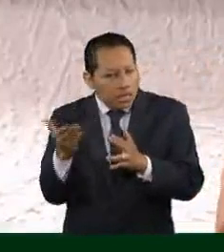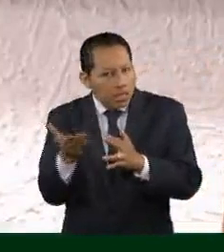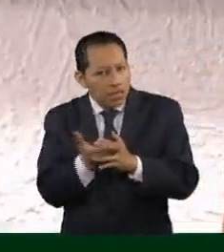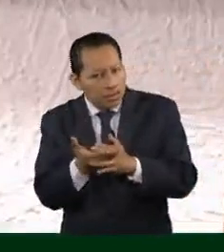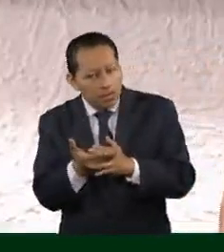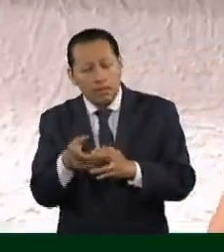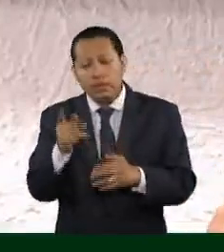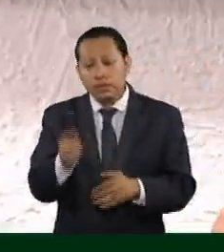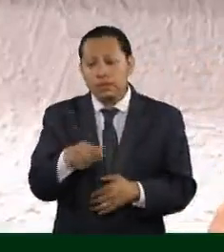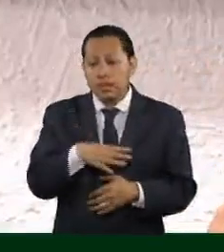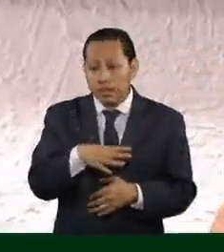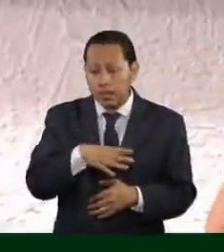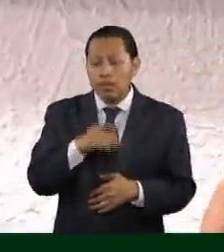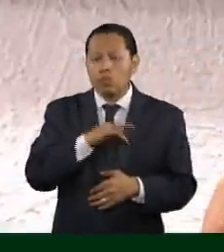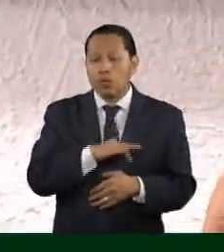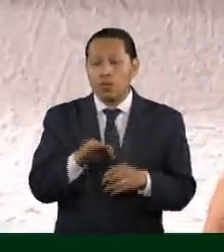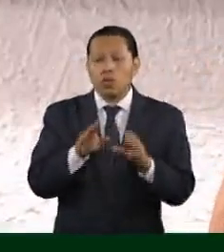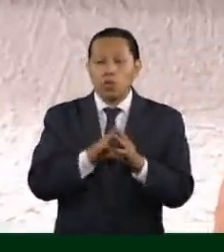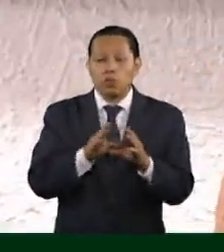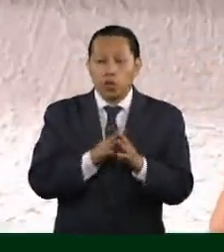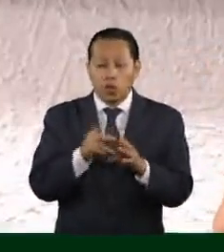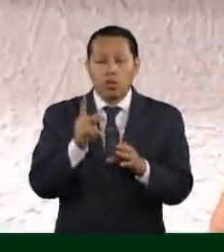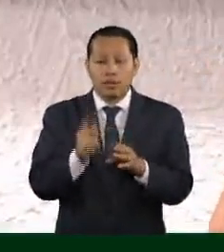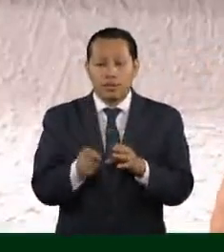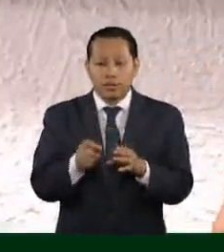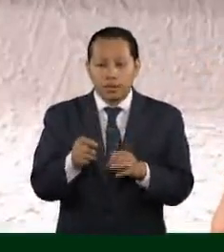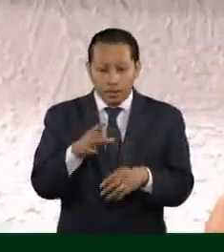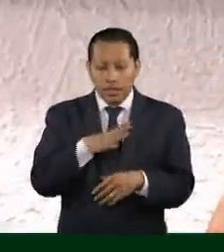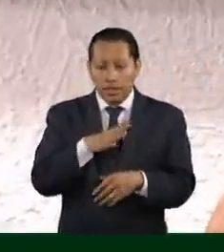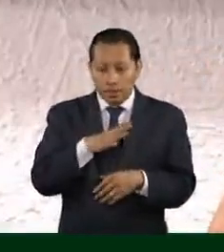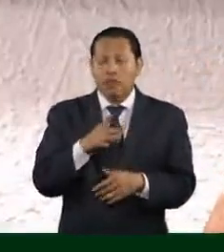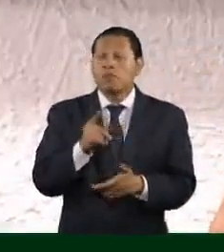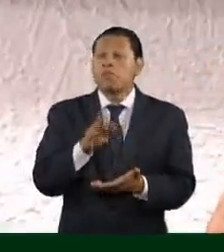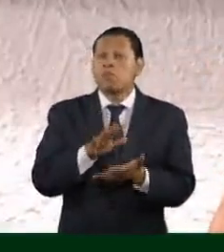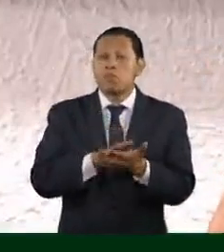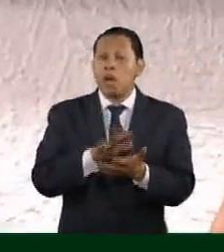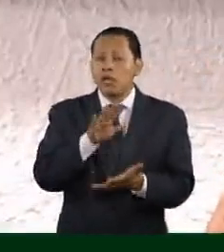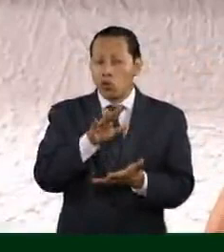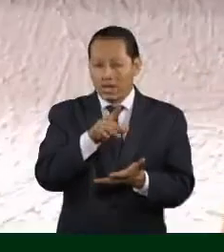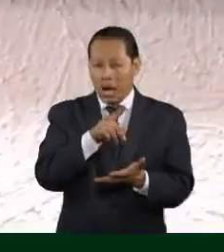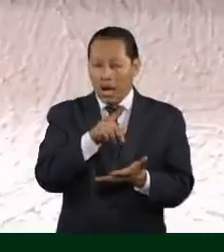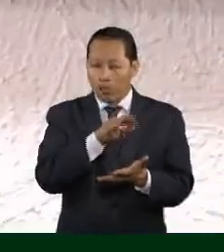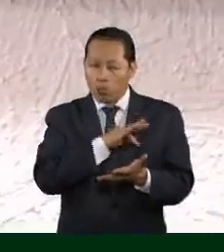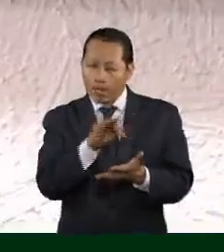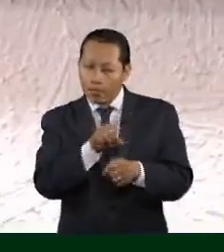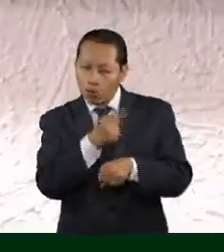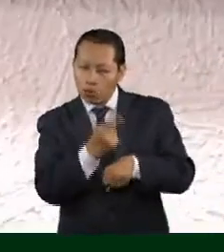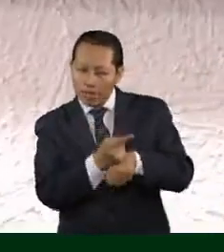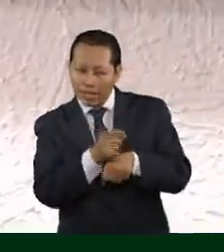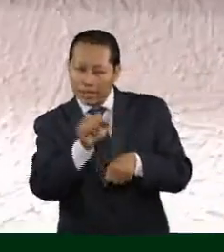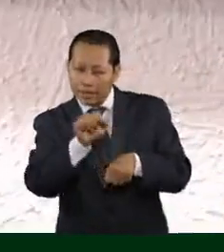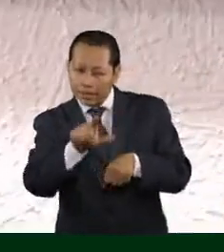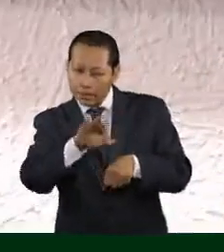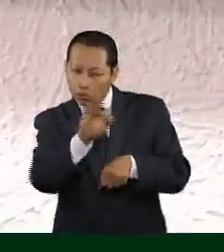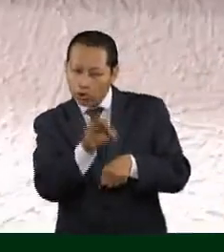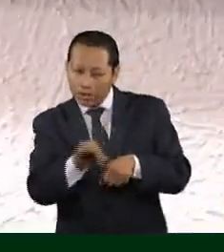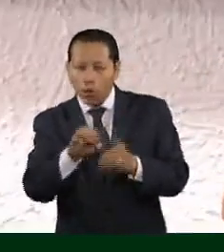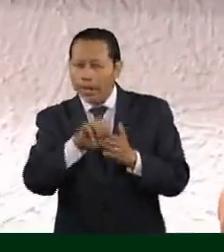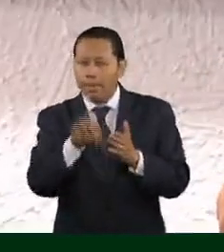una posibilidad de obtener una mayoría calificada, las de bienestar sobre